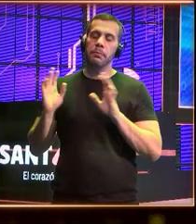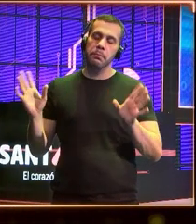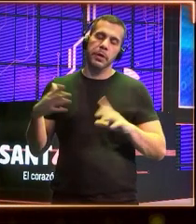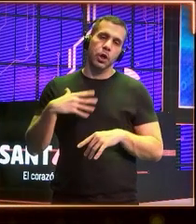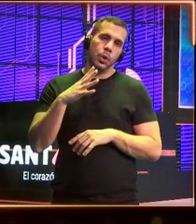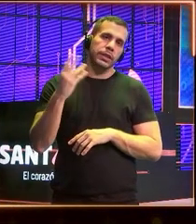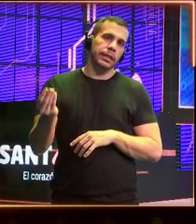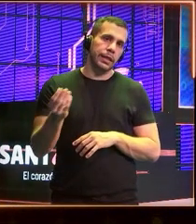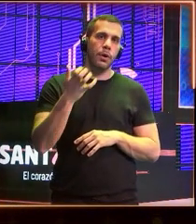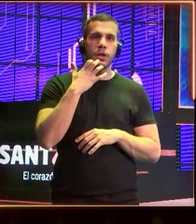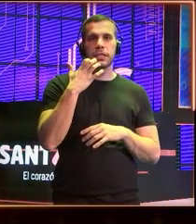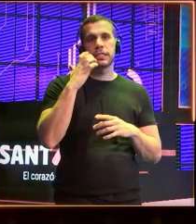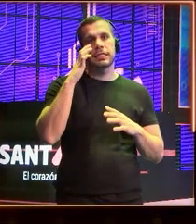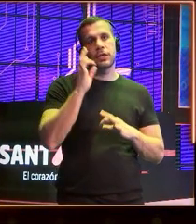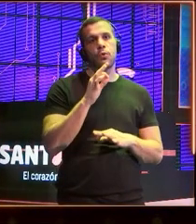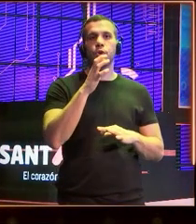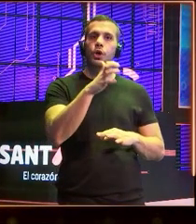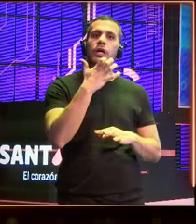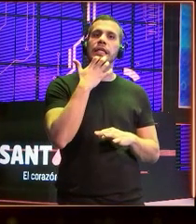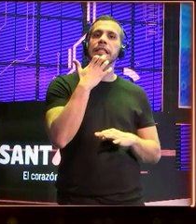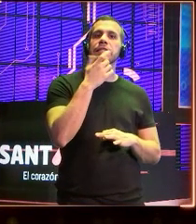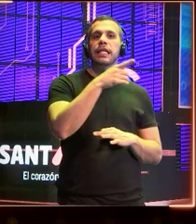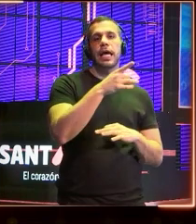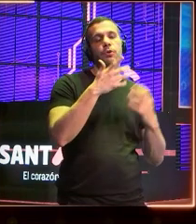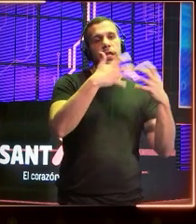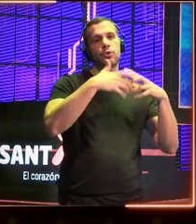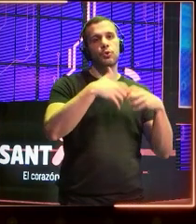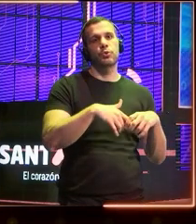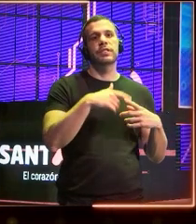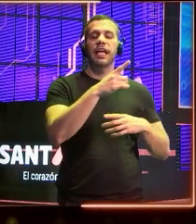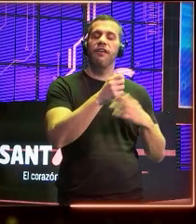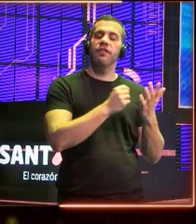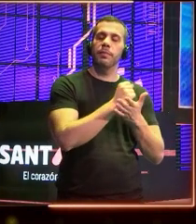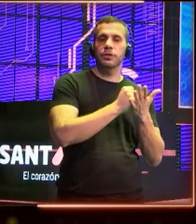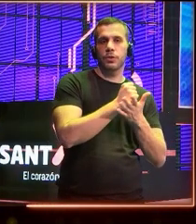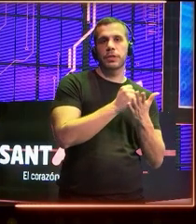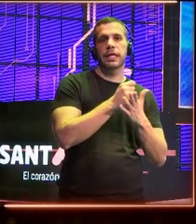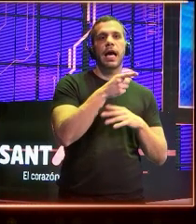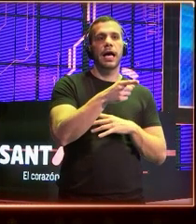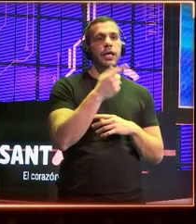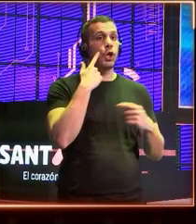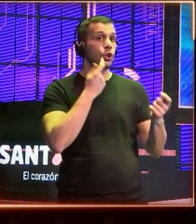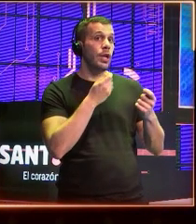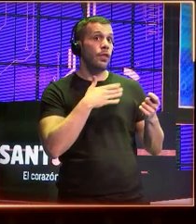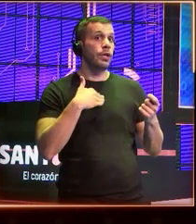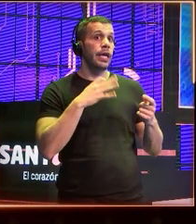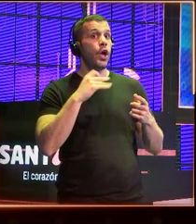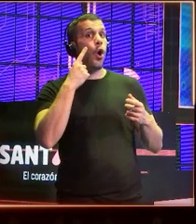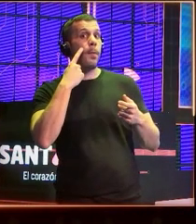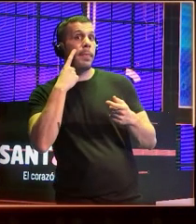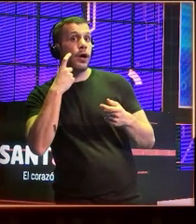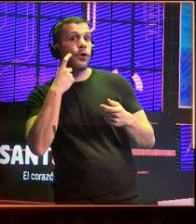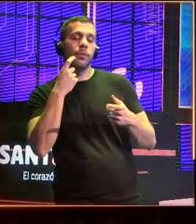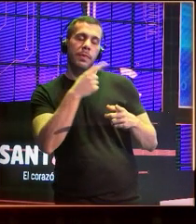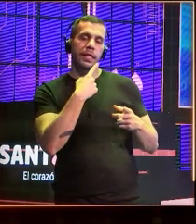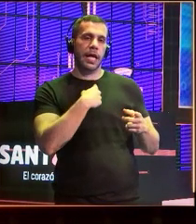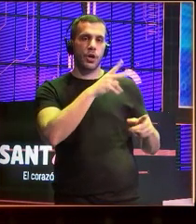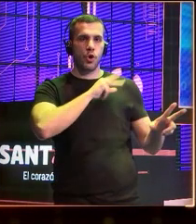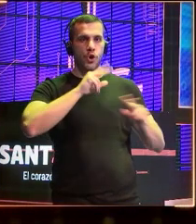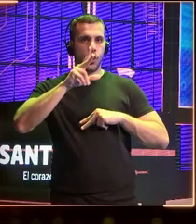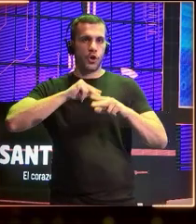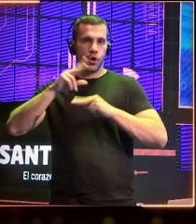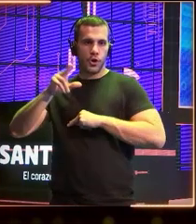Seguro que si le pregunto a una industria farmacéutica si quiere ser regulada me dirá que no. Si le pregunto a un banco si quiere ser regulado me dirá que no. Por lo tanto esto ya los teníamos.